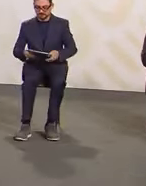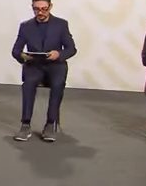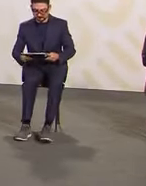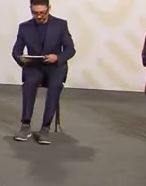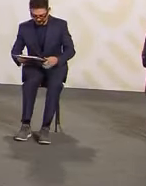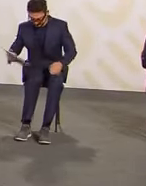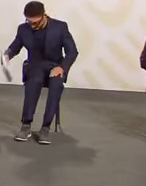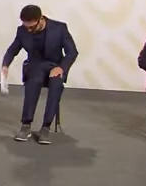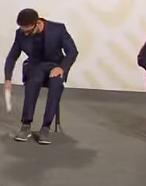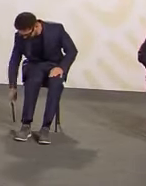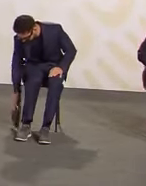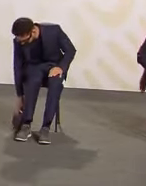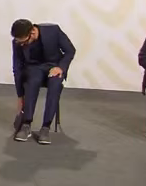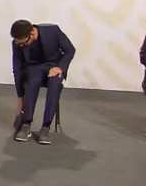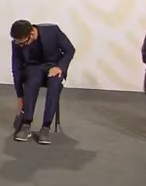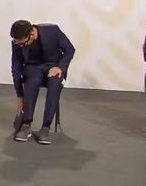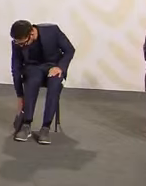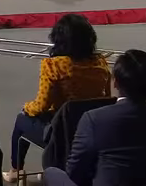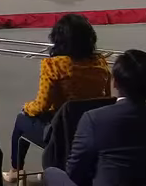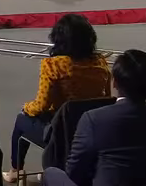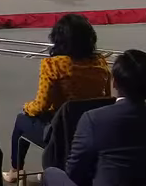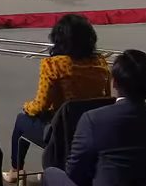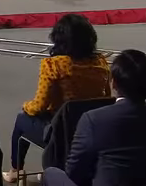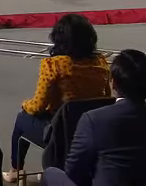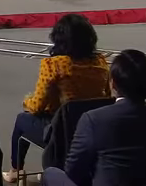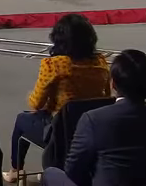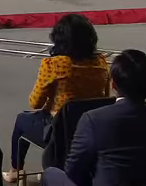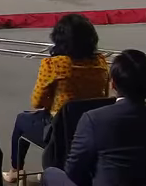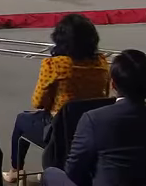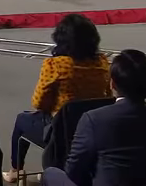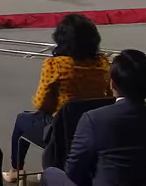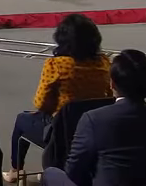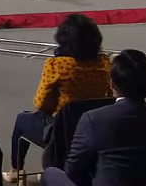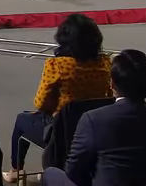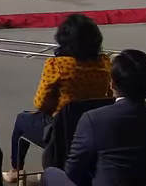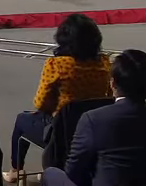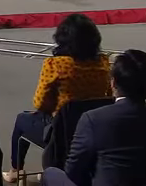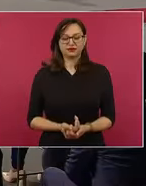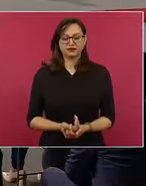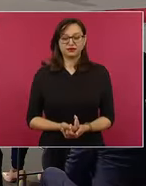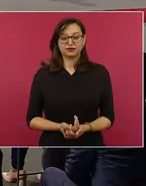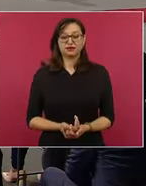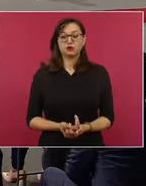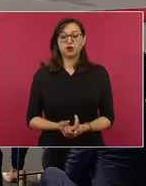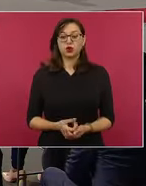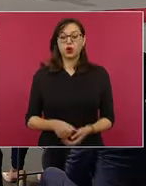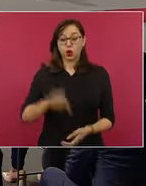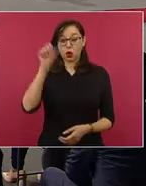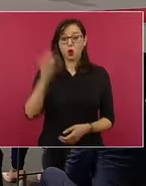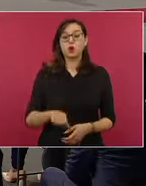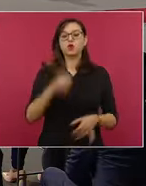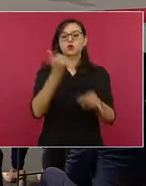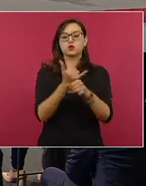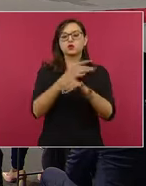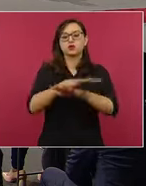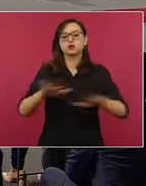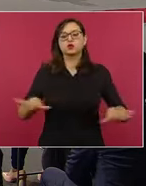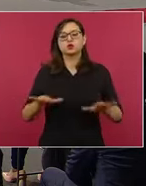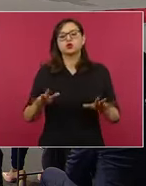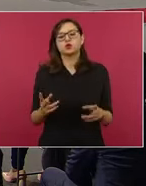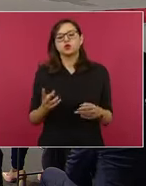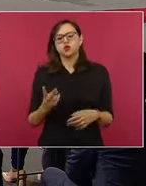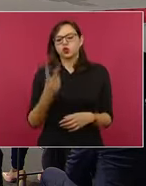Bueno, el día de hoy vamos a informar sobre dos asuntos